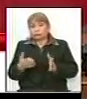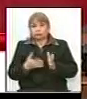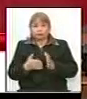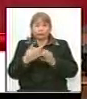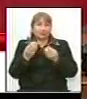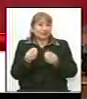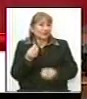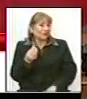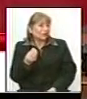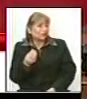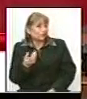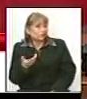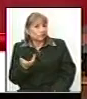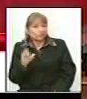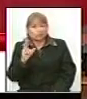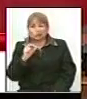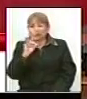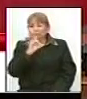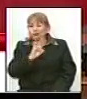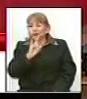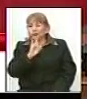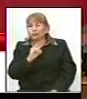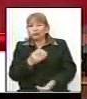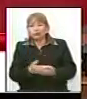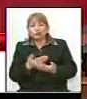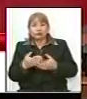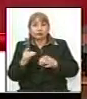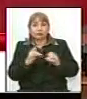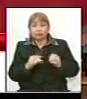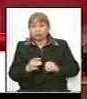dice, ¿por qué no utiliza esas energías